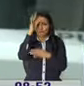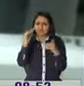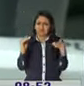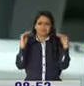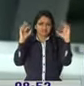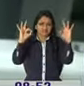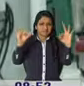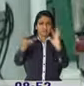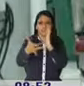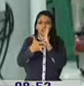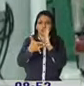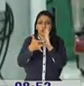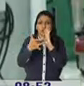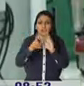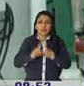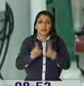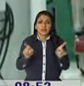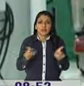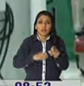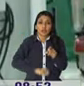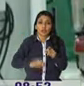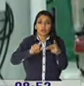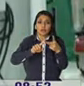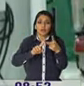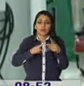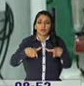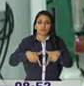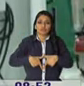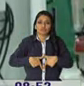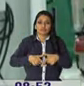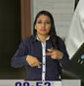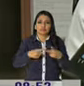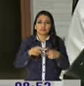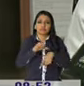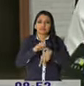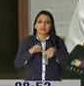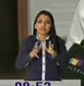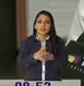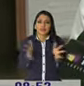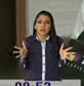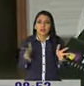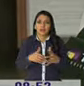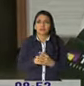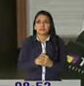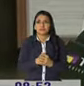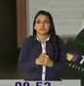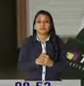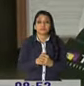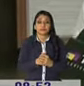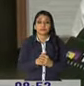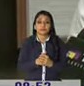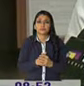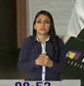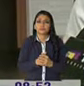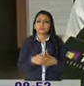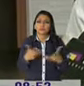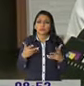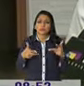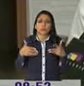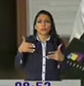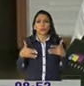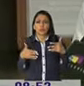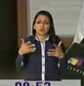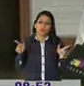vanguardia en áreas como ginecología, urología y cirugía general. Tiene como su plataforma un robot